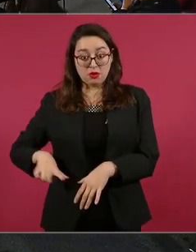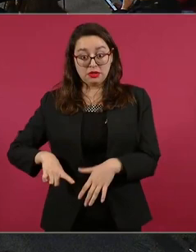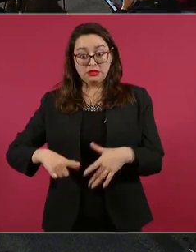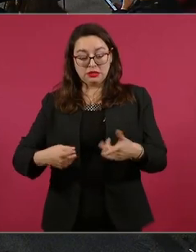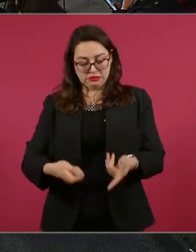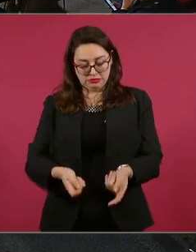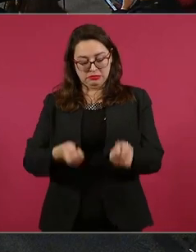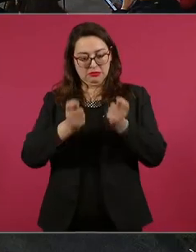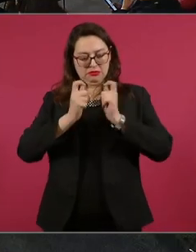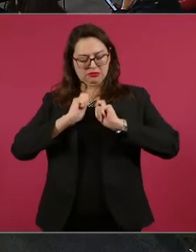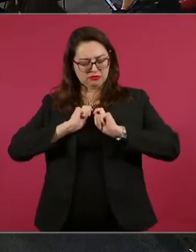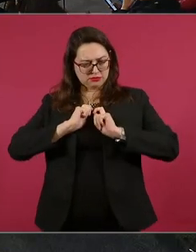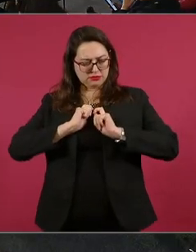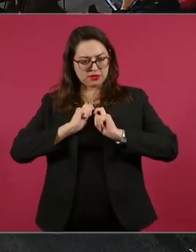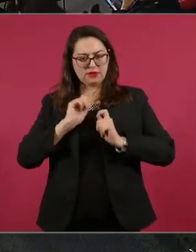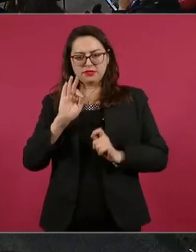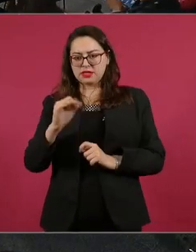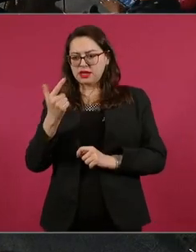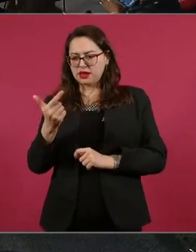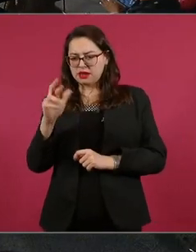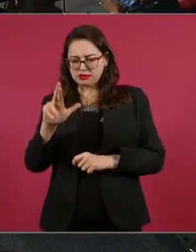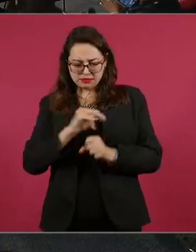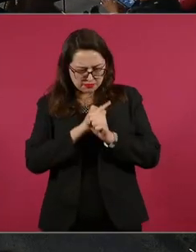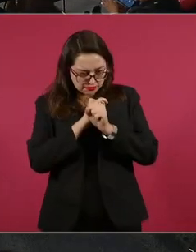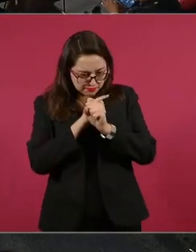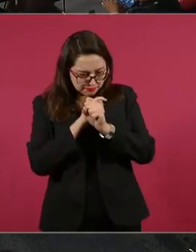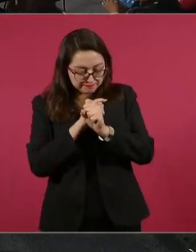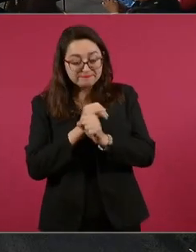hace la investigación, detienen a Lozoya